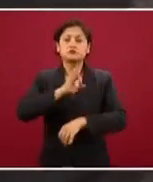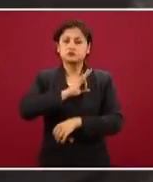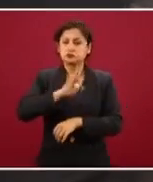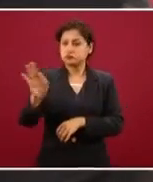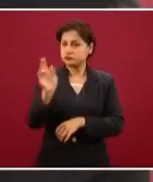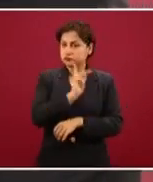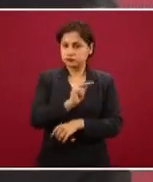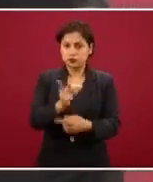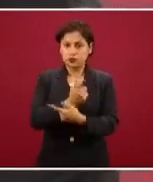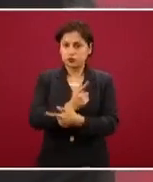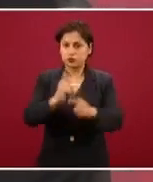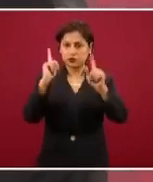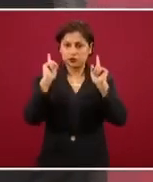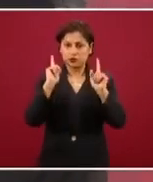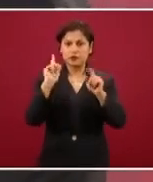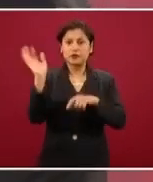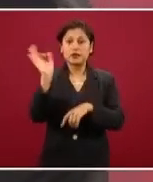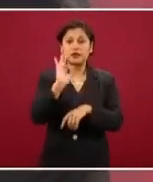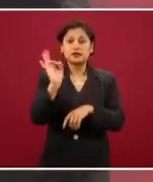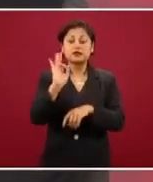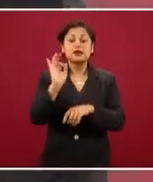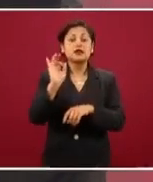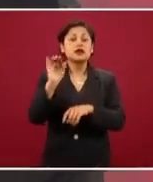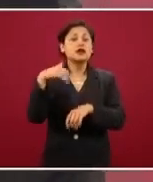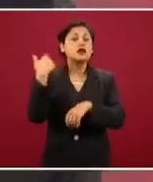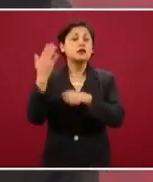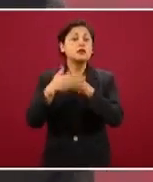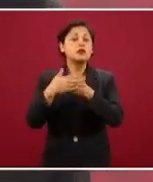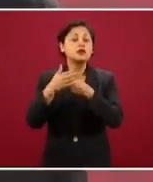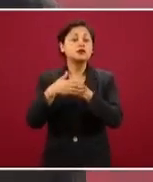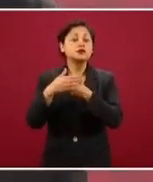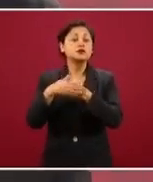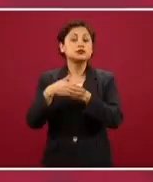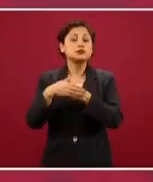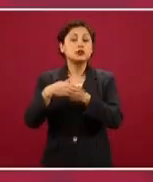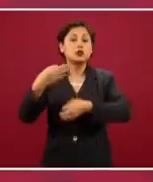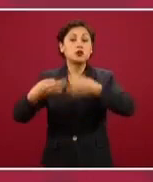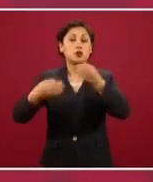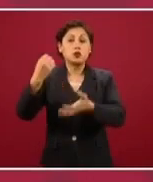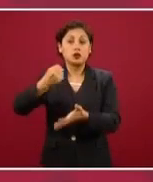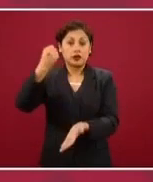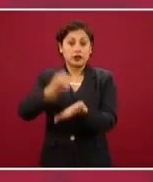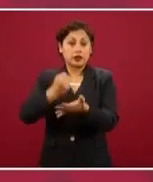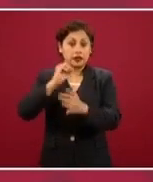se considere una cosa juzgada. No se puede